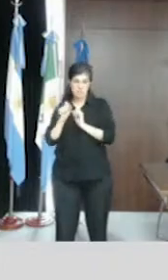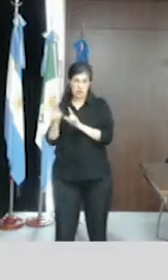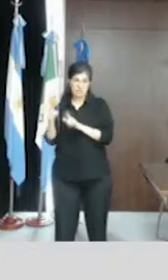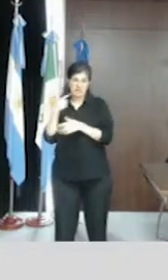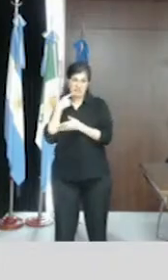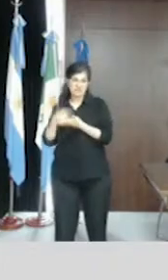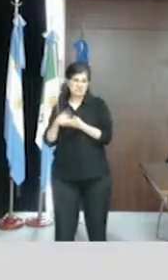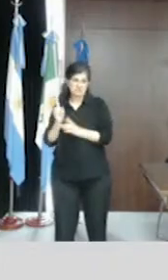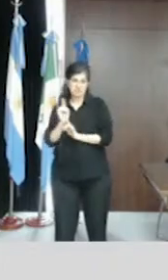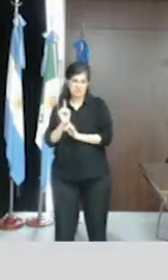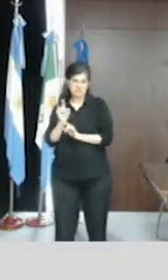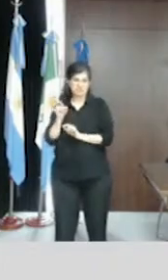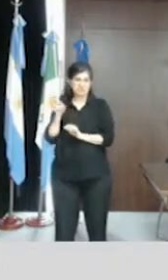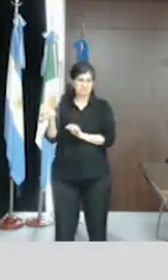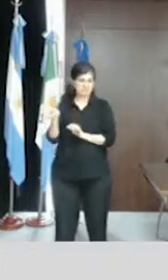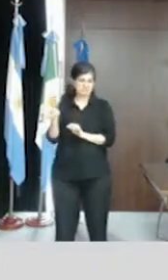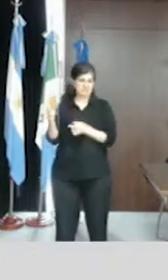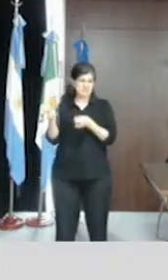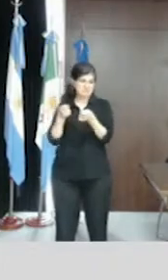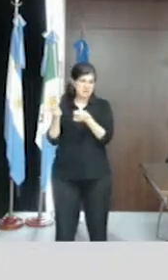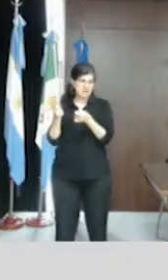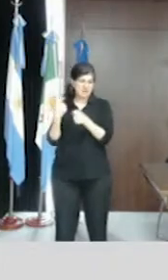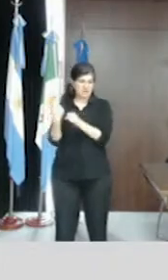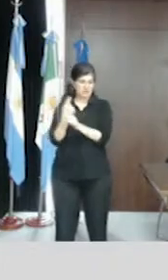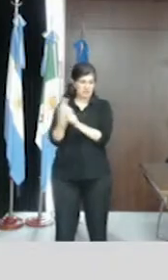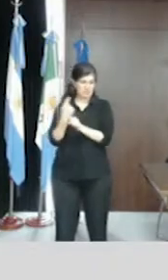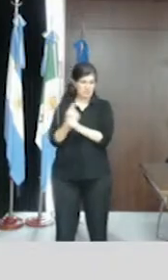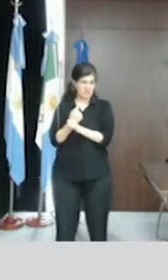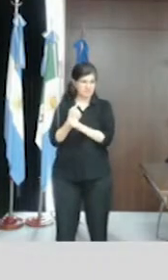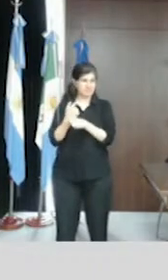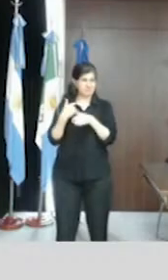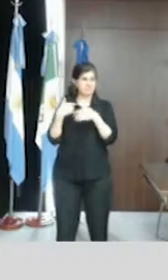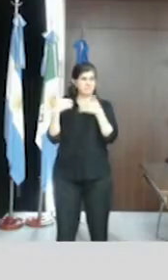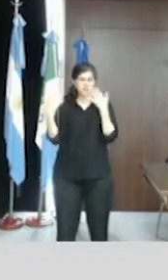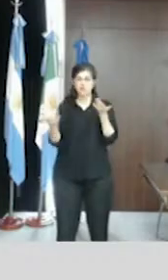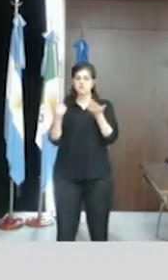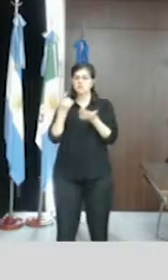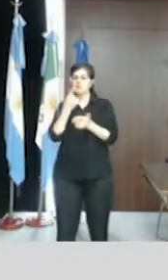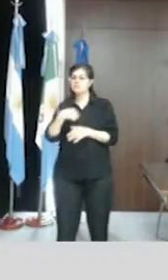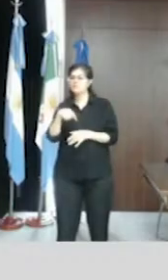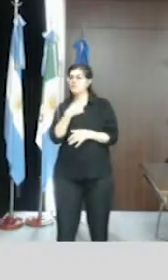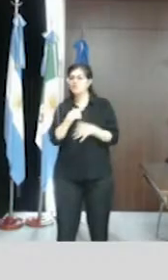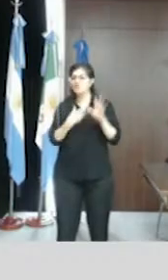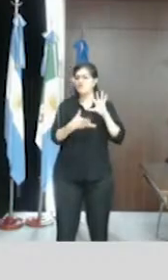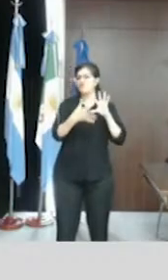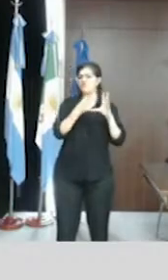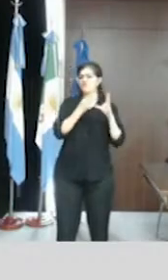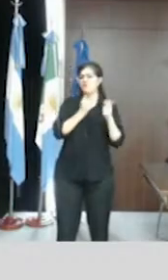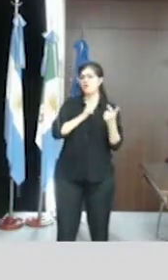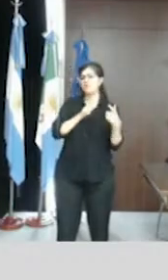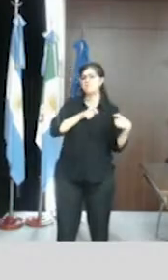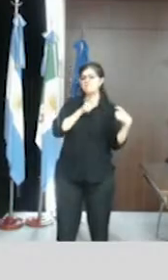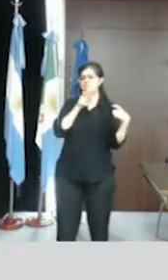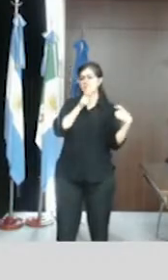por la persona. Entonces, ¿cómo responderemos a los olvidos y reiteraciones? Como un